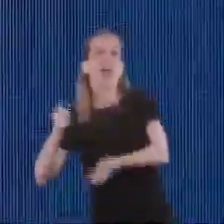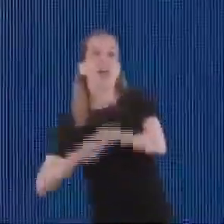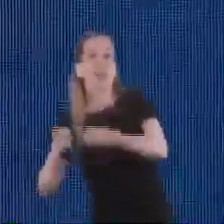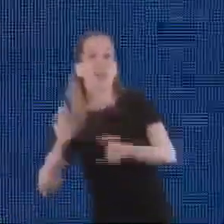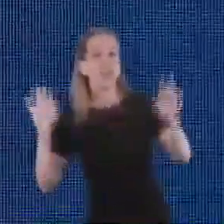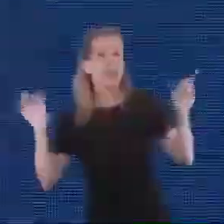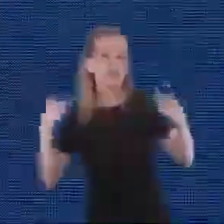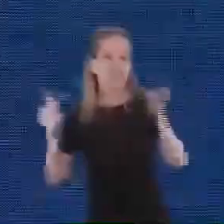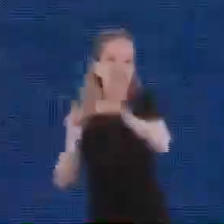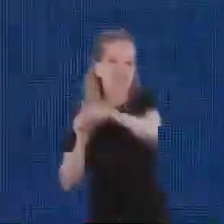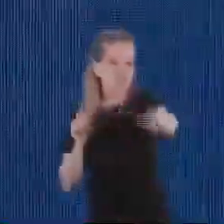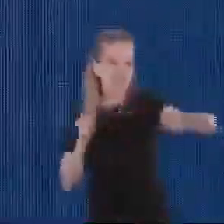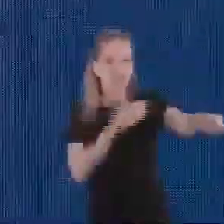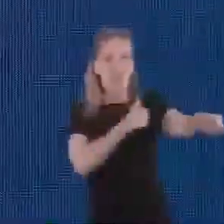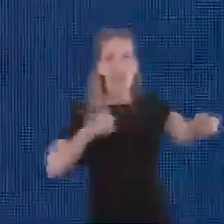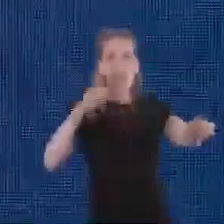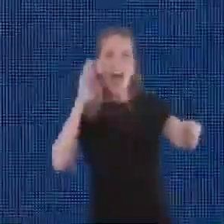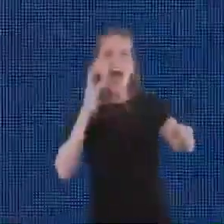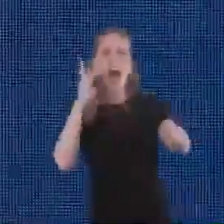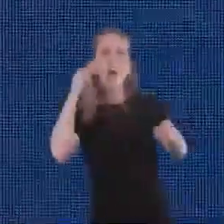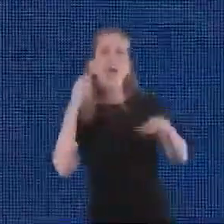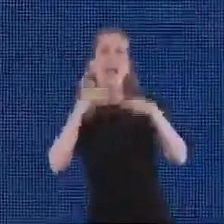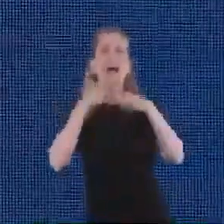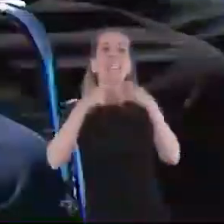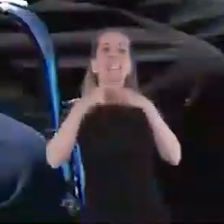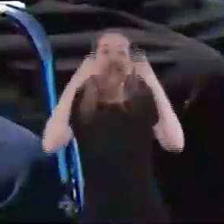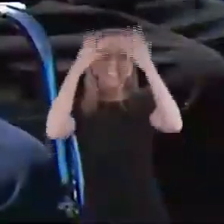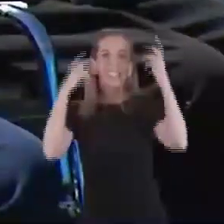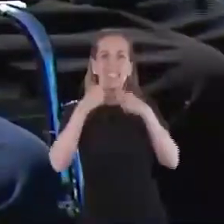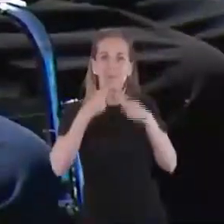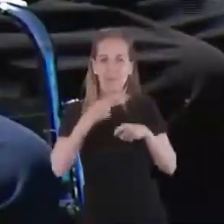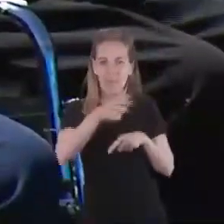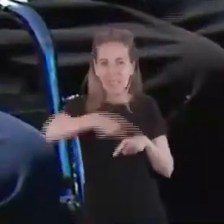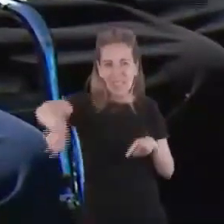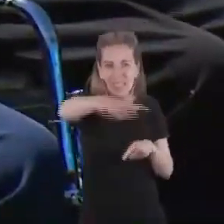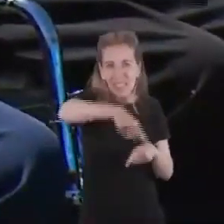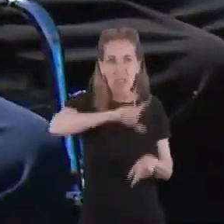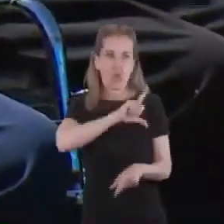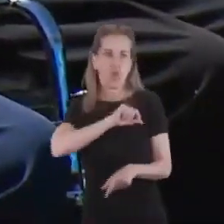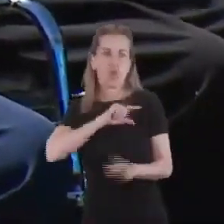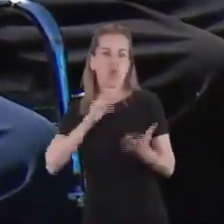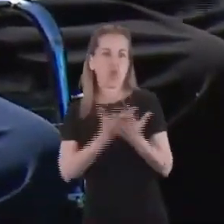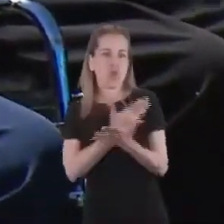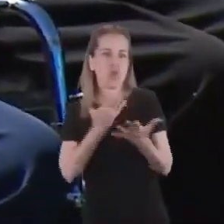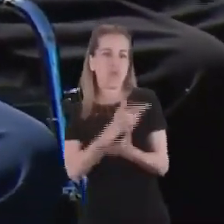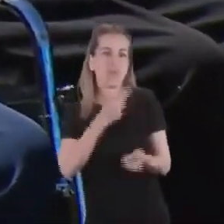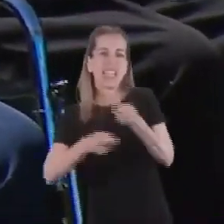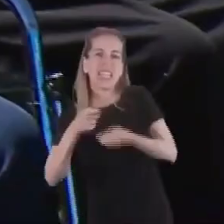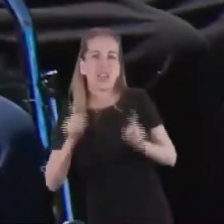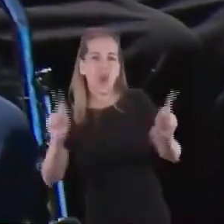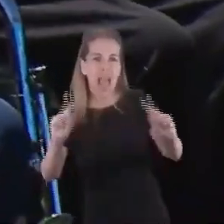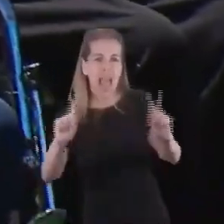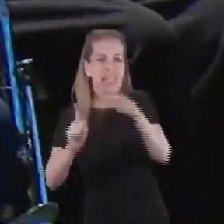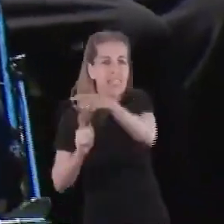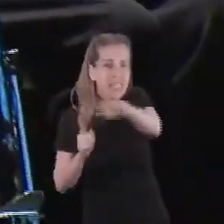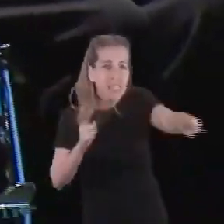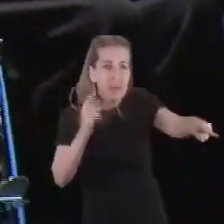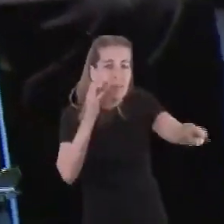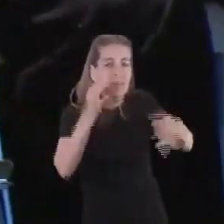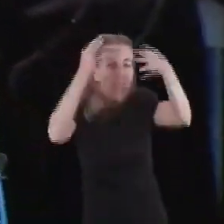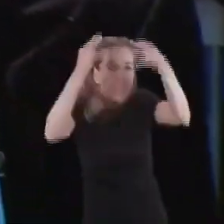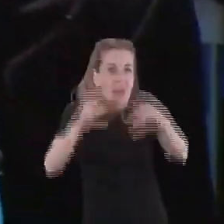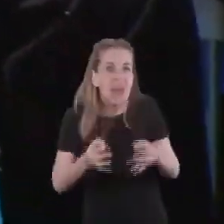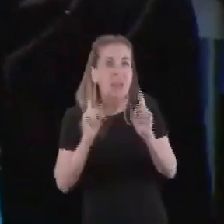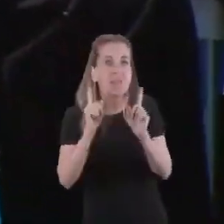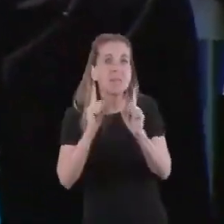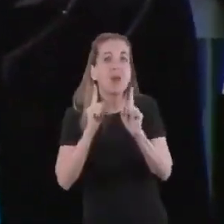de estas madres y de estas abuelas no son un negocio. Son la verdad viviente de lo que debimos